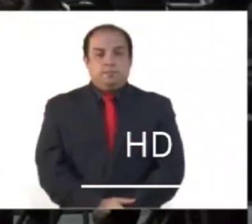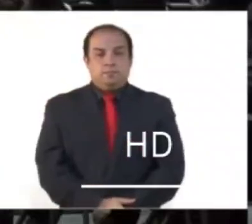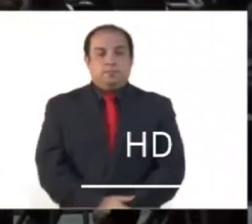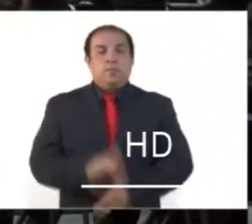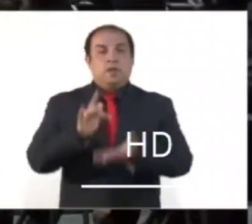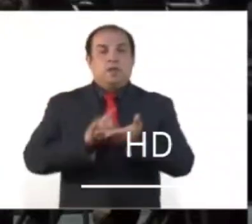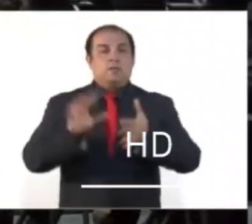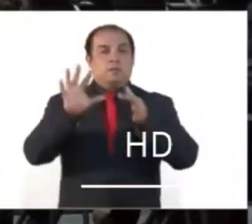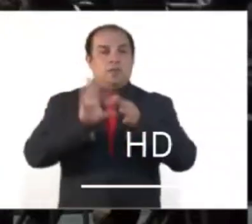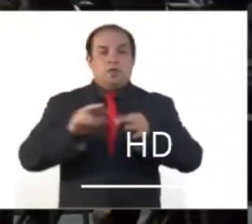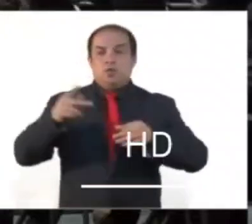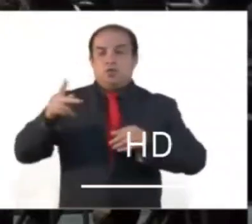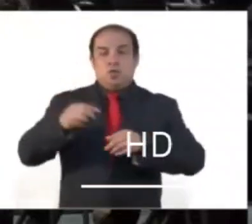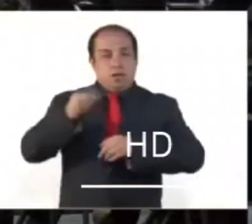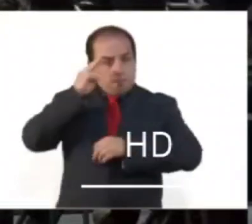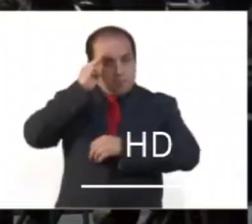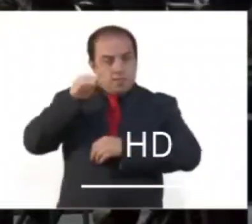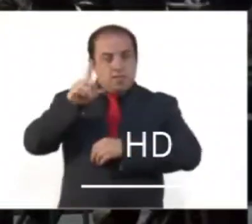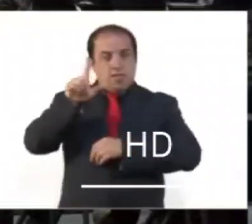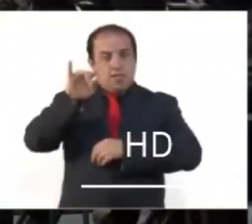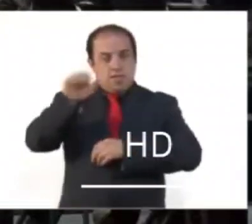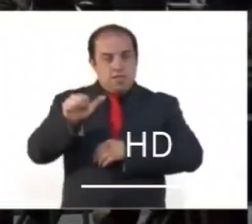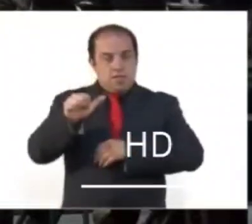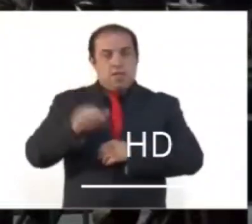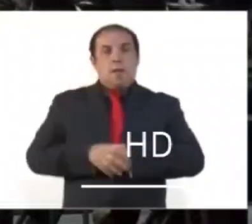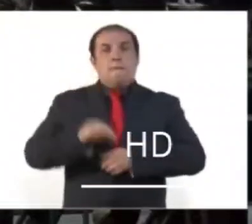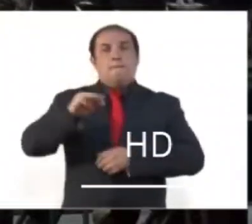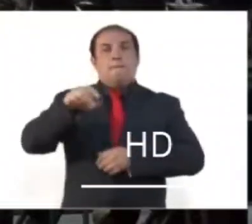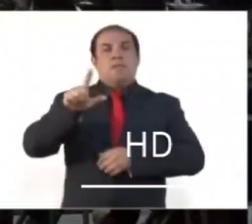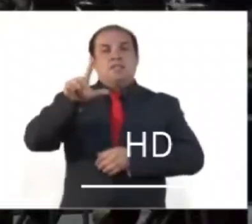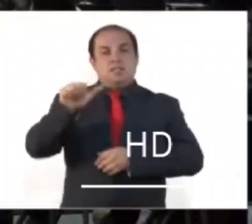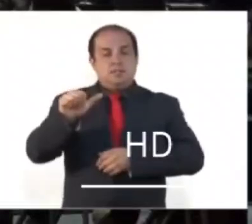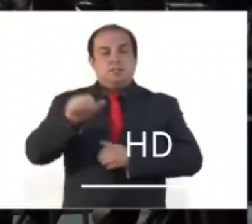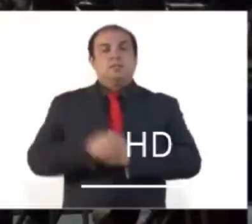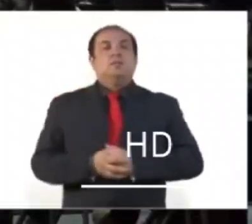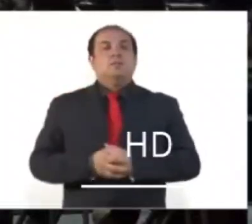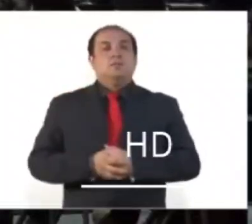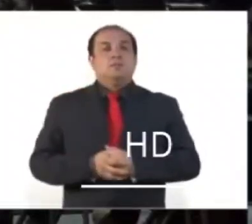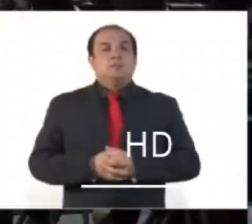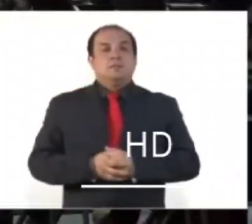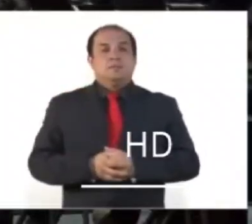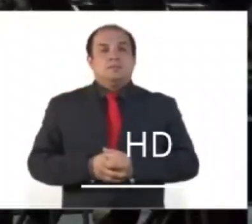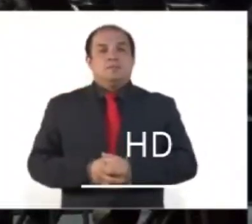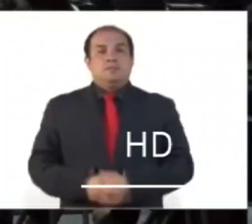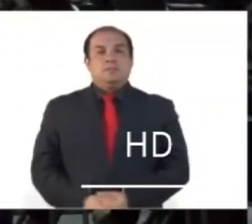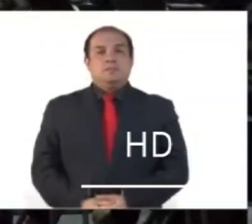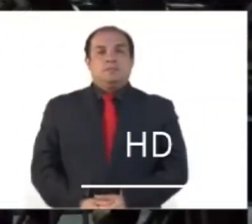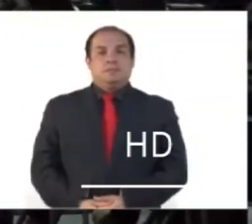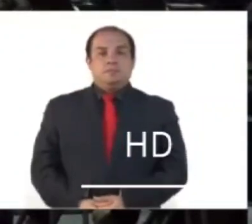Estimamos la puntual intervención de la maestra Lilia Marcela Heredia Izquierdo.